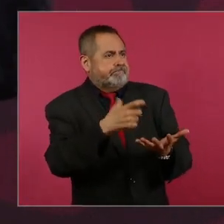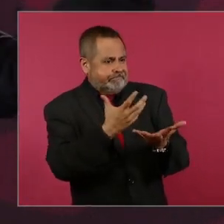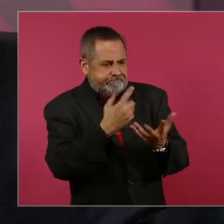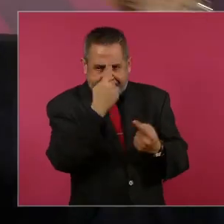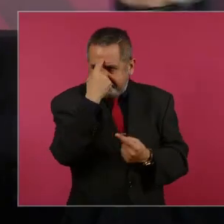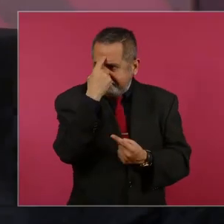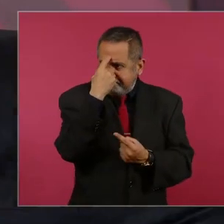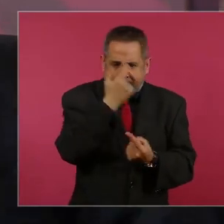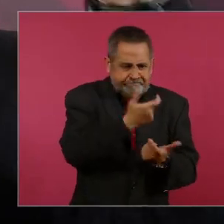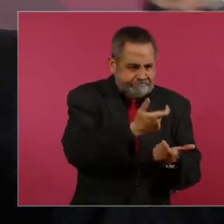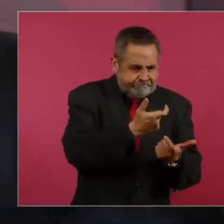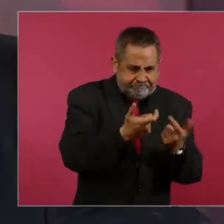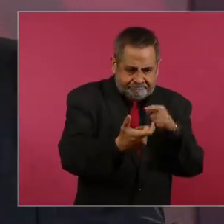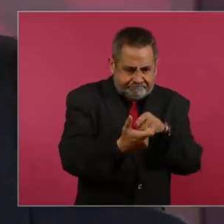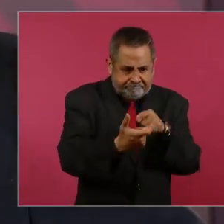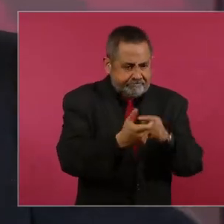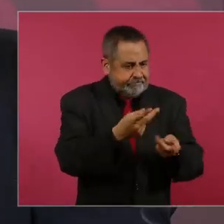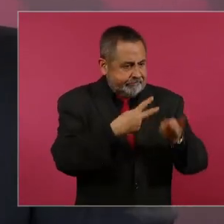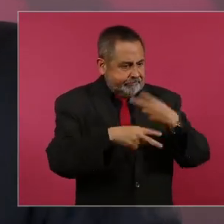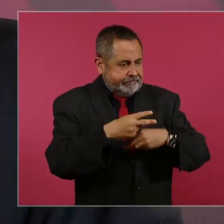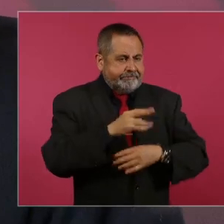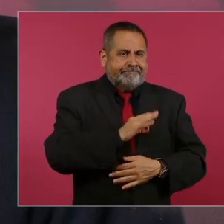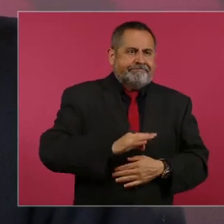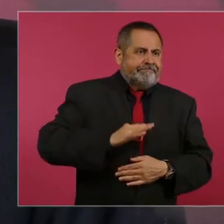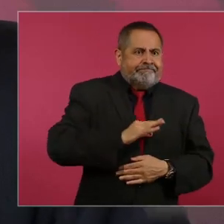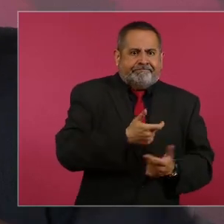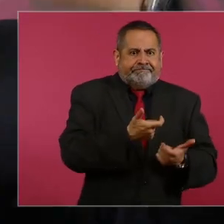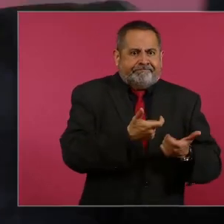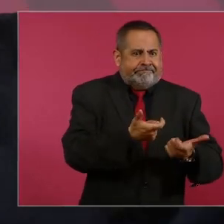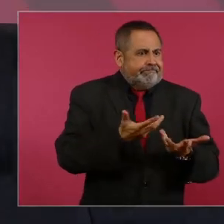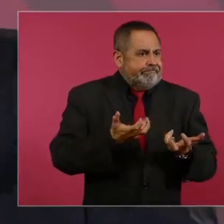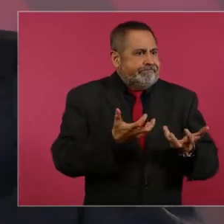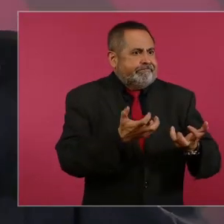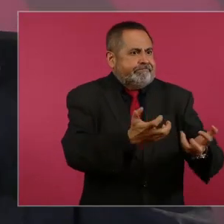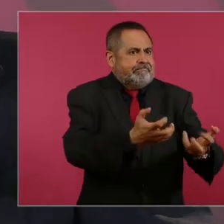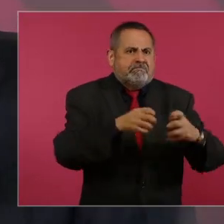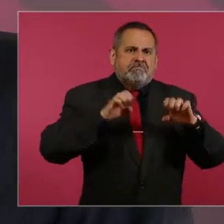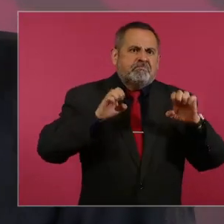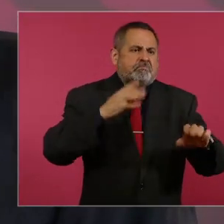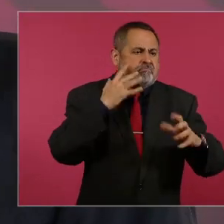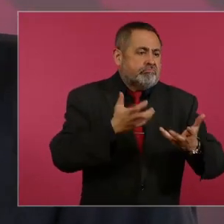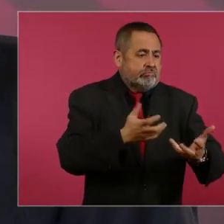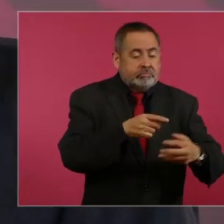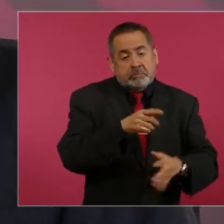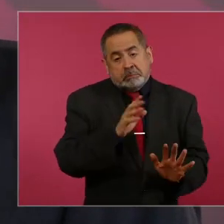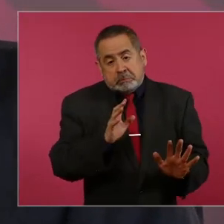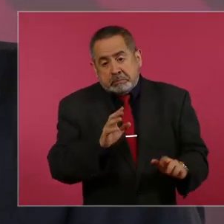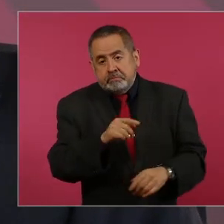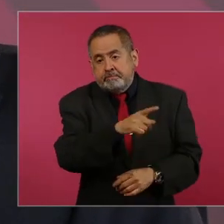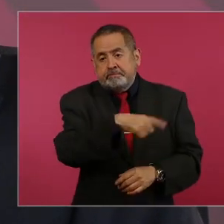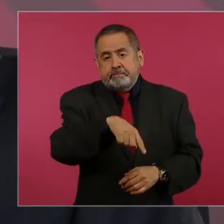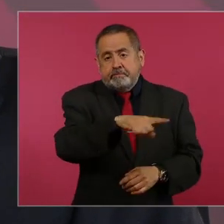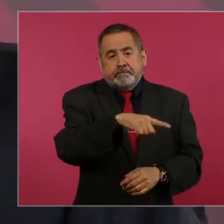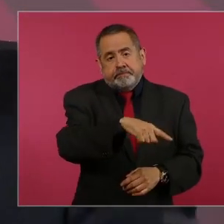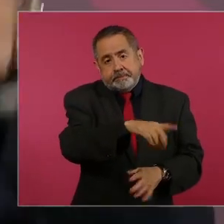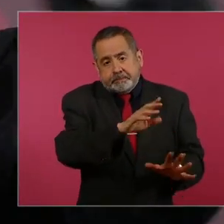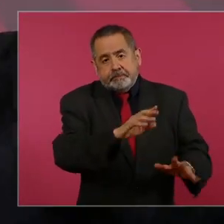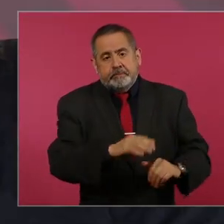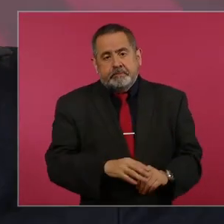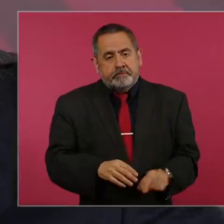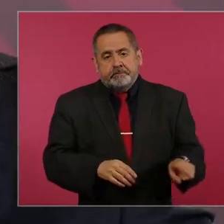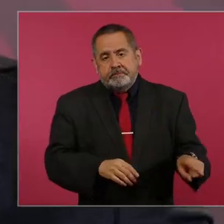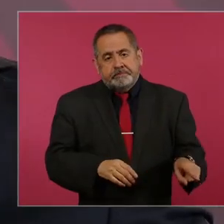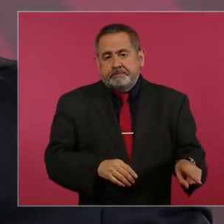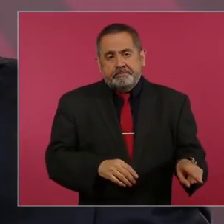piensa que la felicidad es lo material y el lujo, pues no